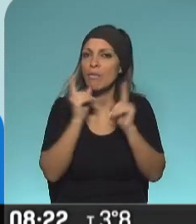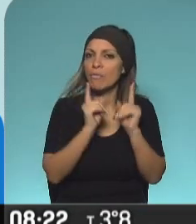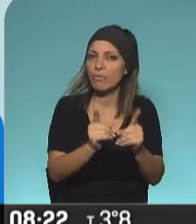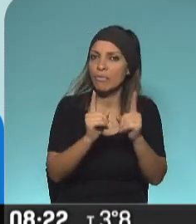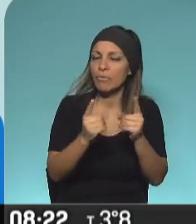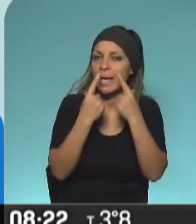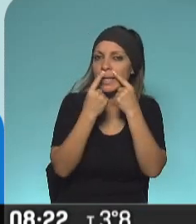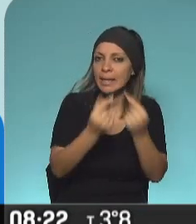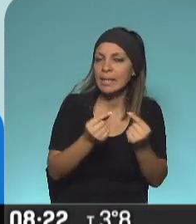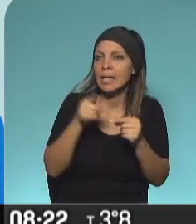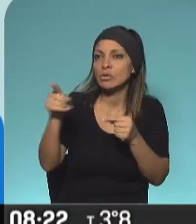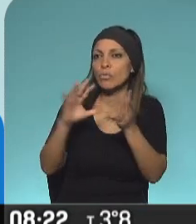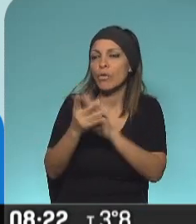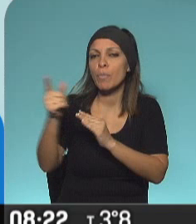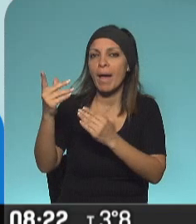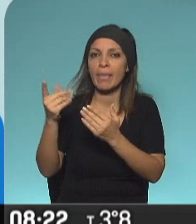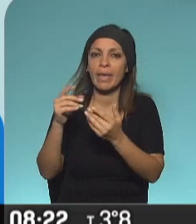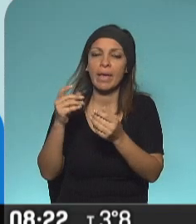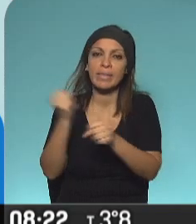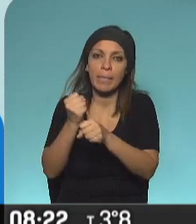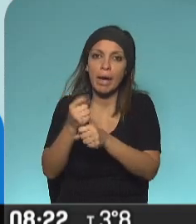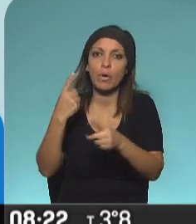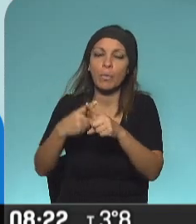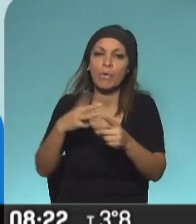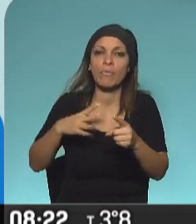su gestión porque no hay testeos masivos. Gracias.